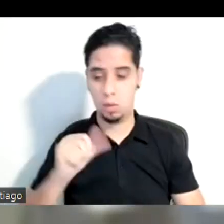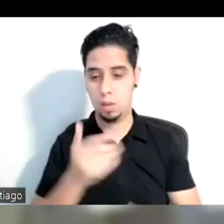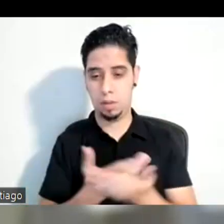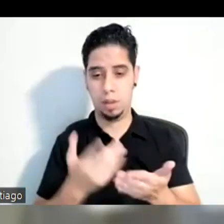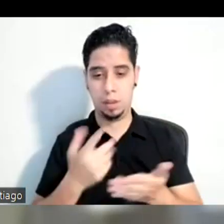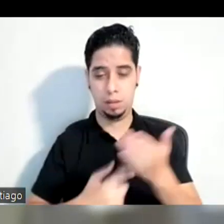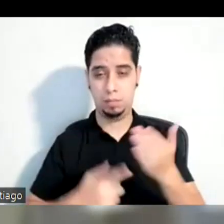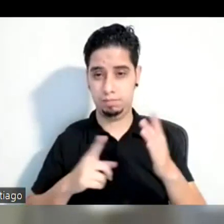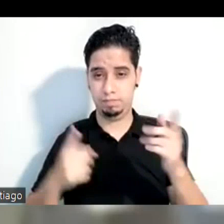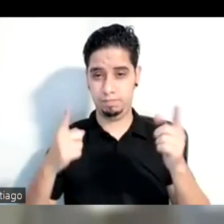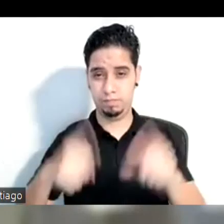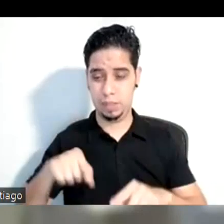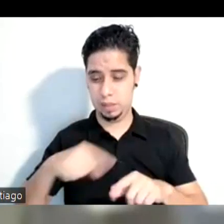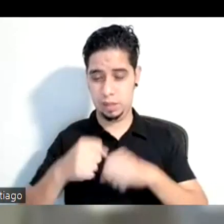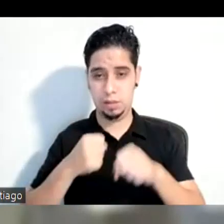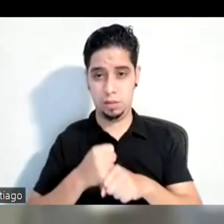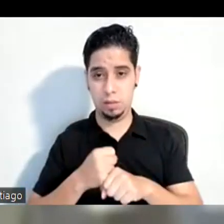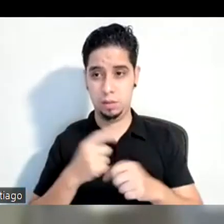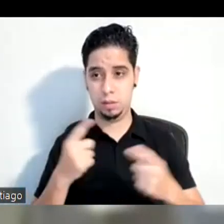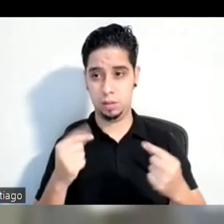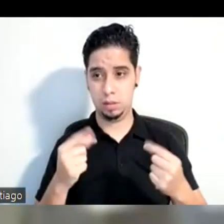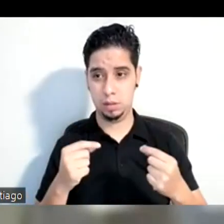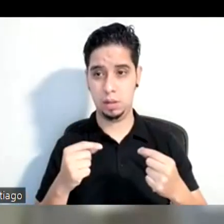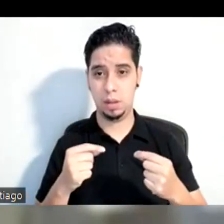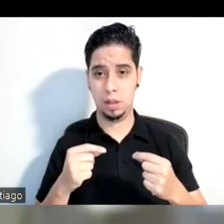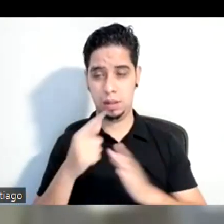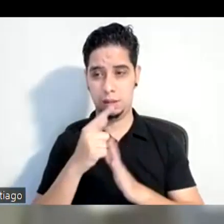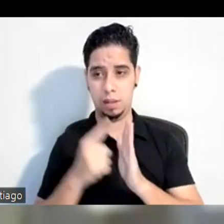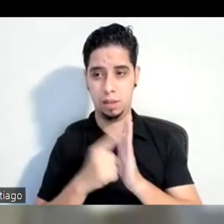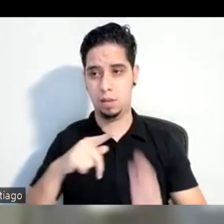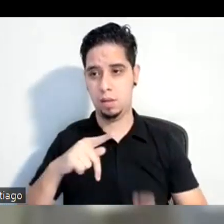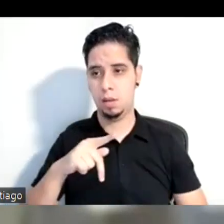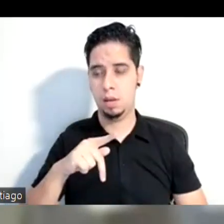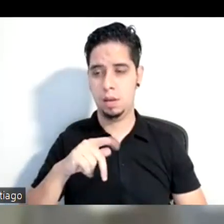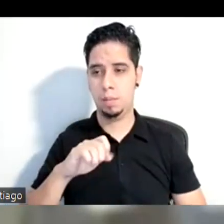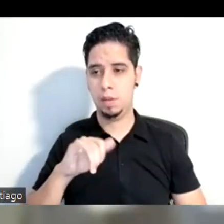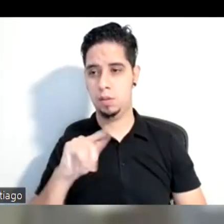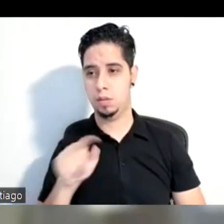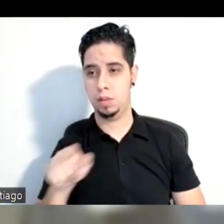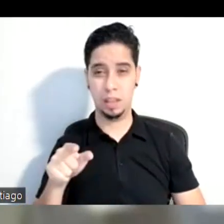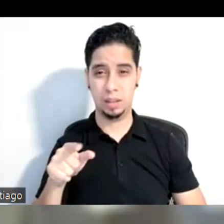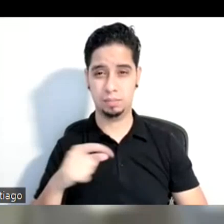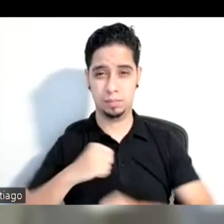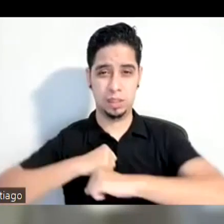año es que pusieron al licenciado Peyot como el defensor